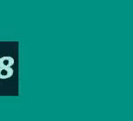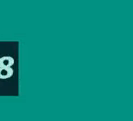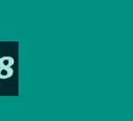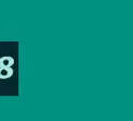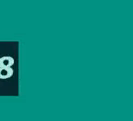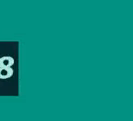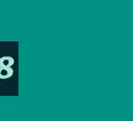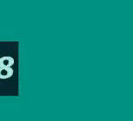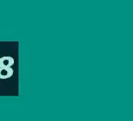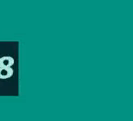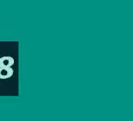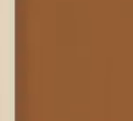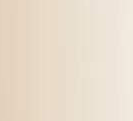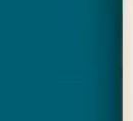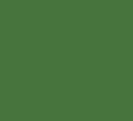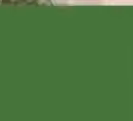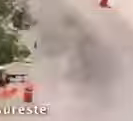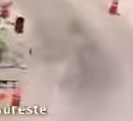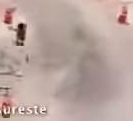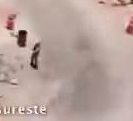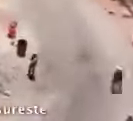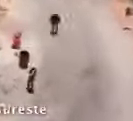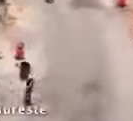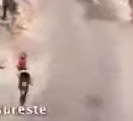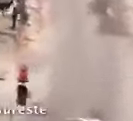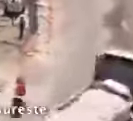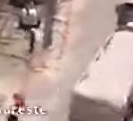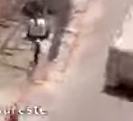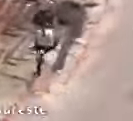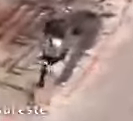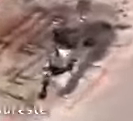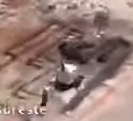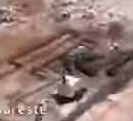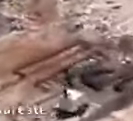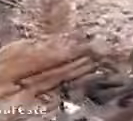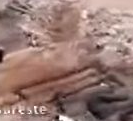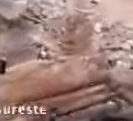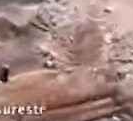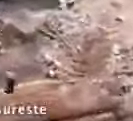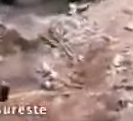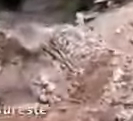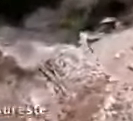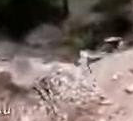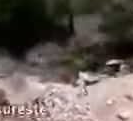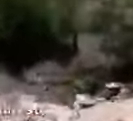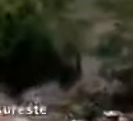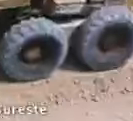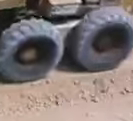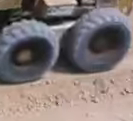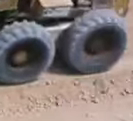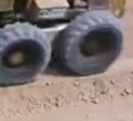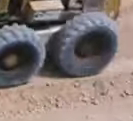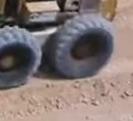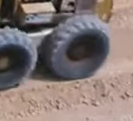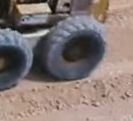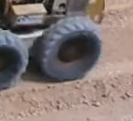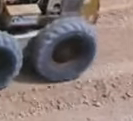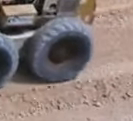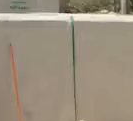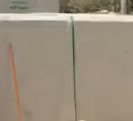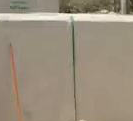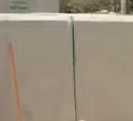El Tren Maya avanza. El Tren Maya construye paso a paso su rumbo por el sureste. En el tramo